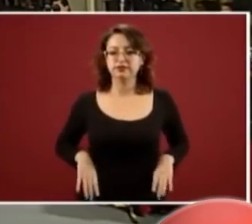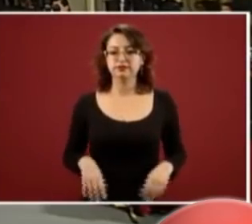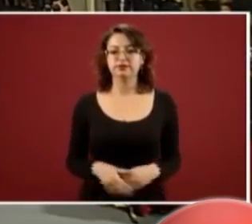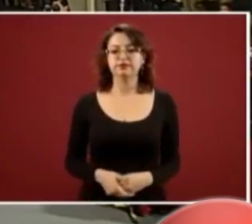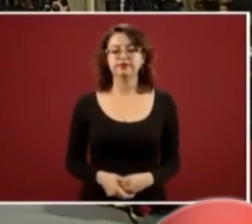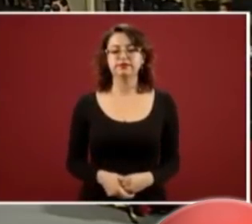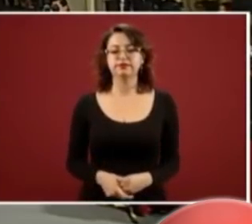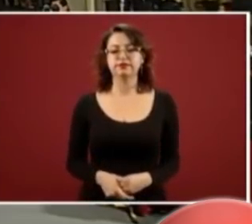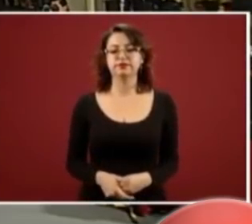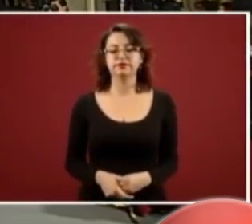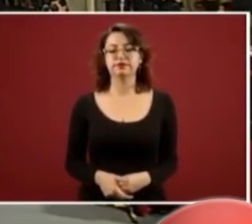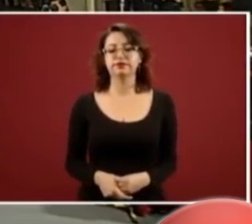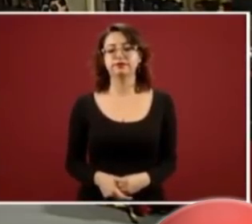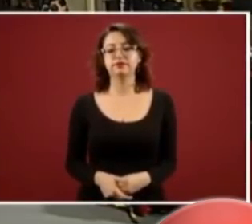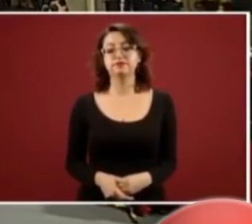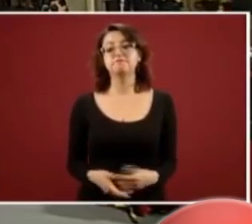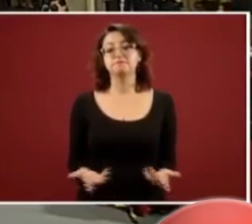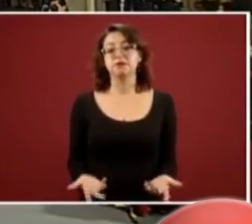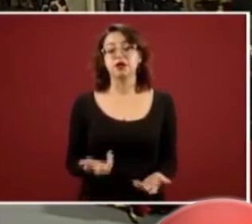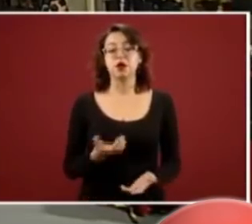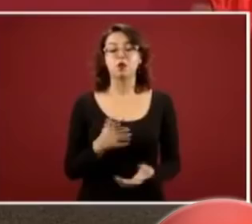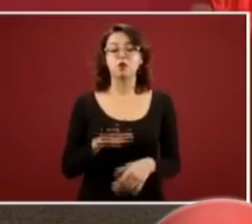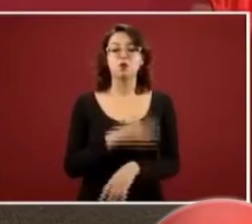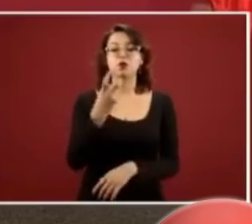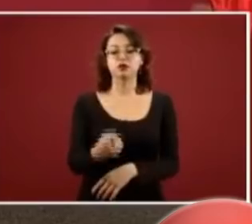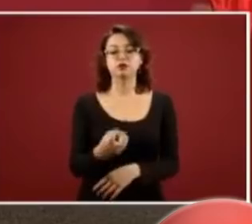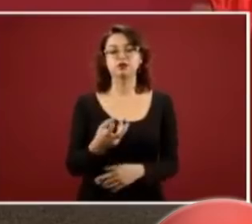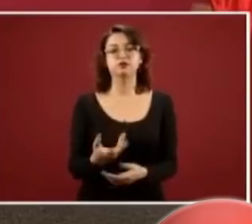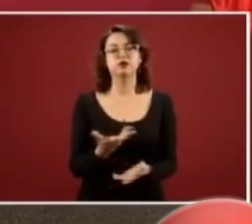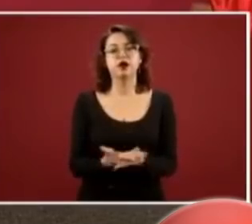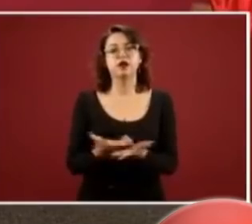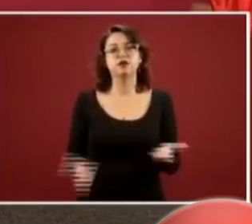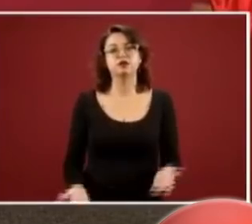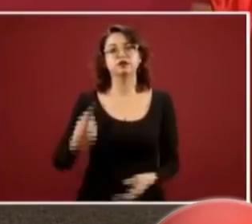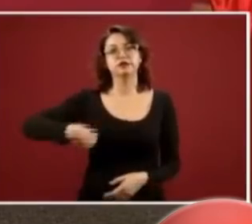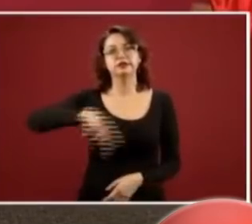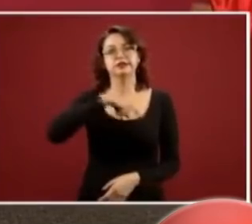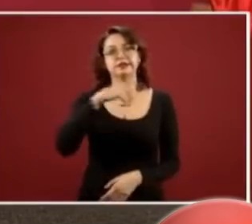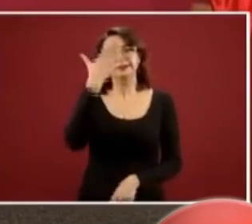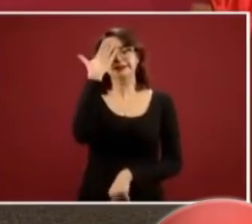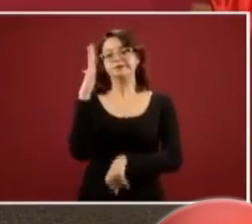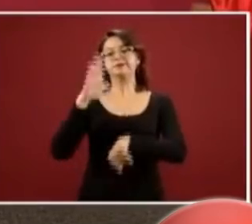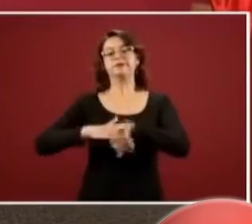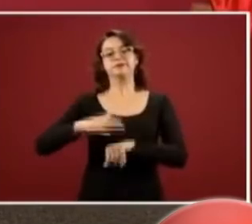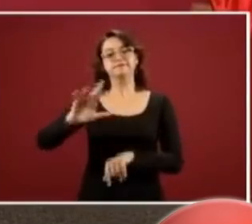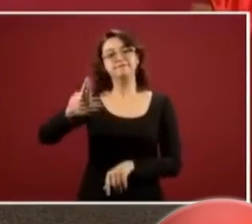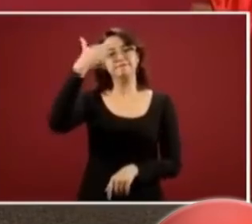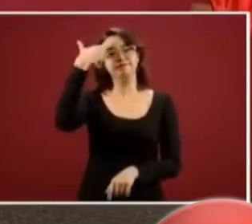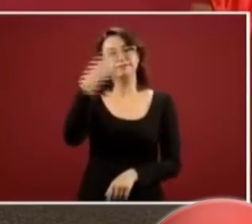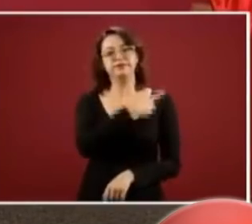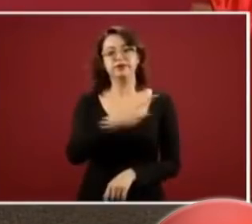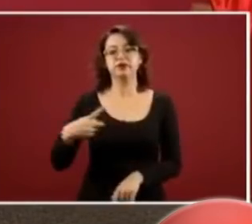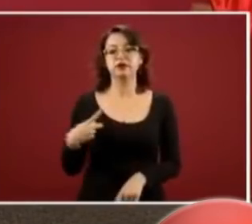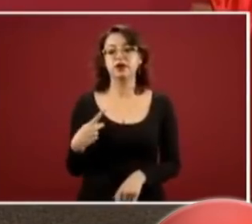Nosotros tenemos que recordar este pasado, porque por la tierra